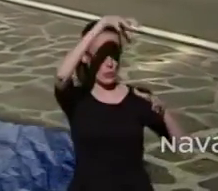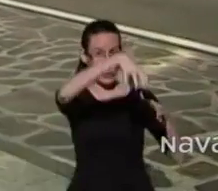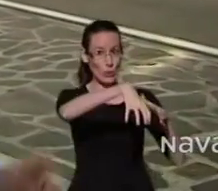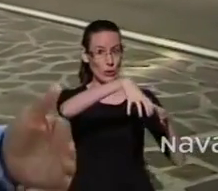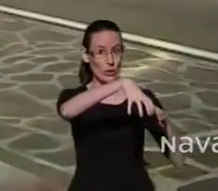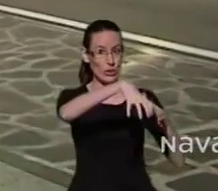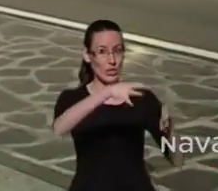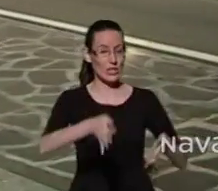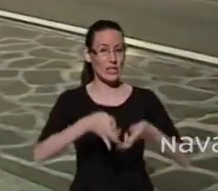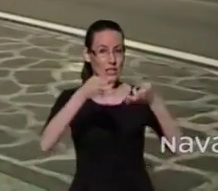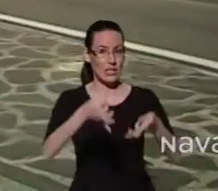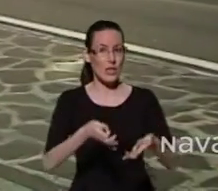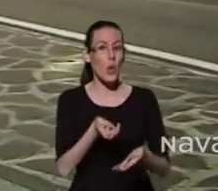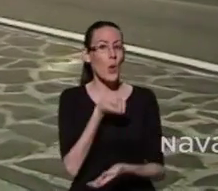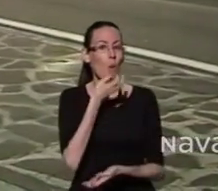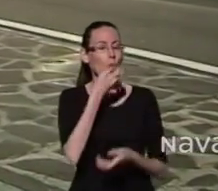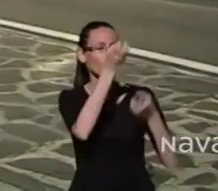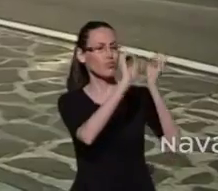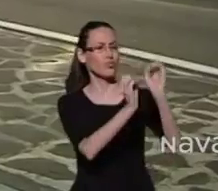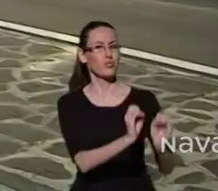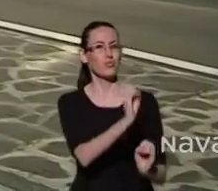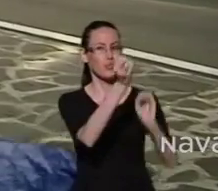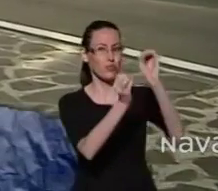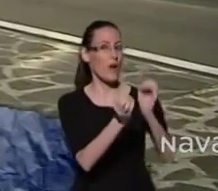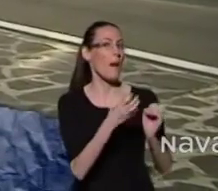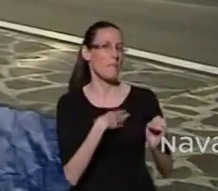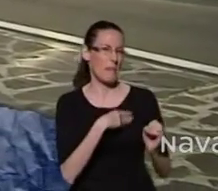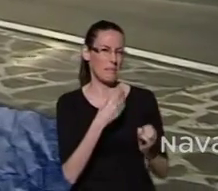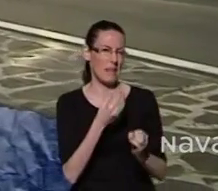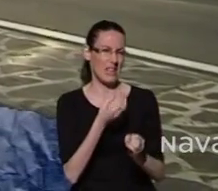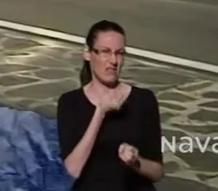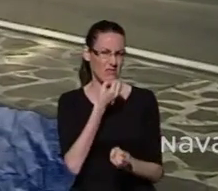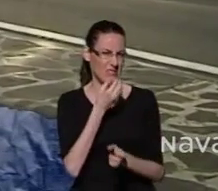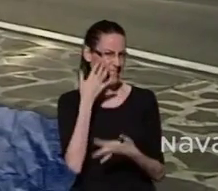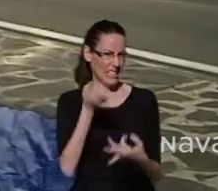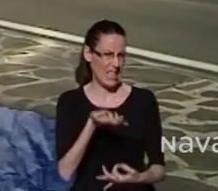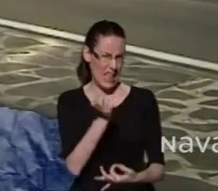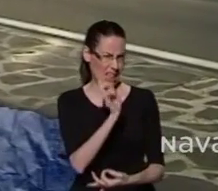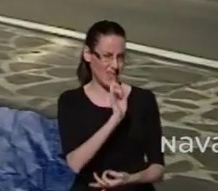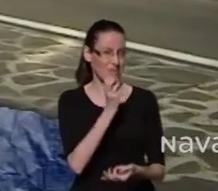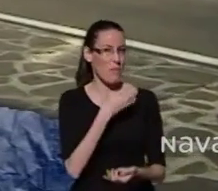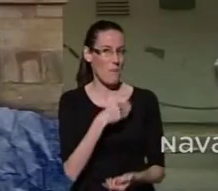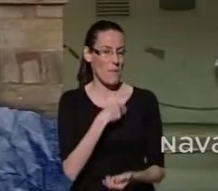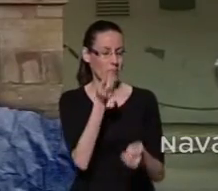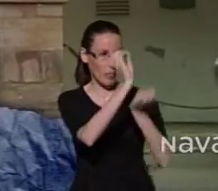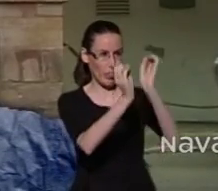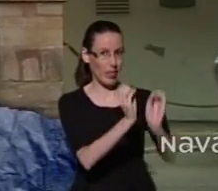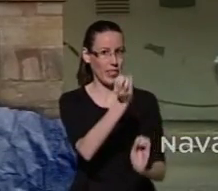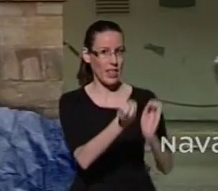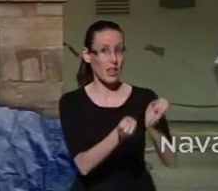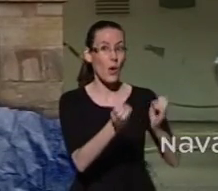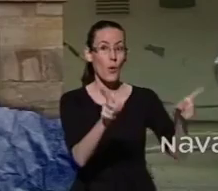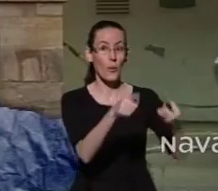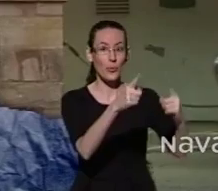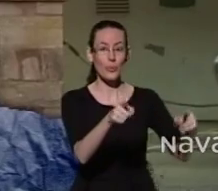con boj y flores de papel y ahí se ponían los músicos y en toda esta zona se